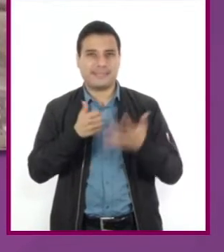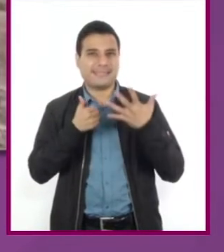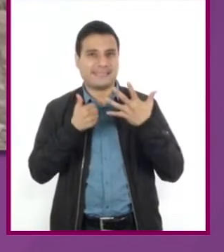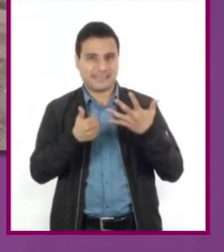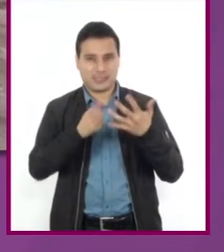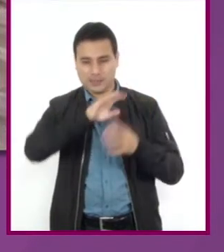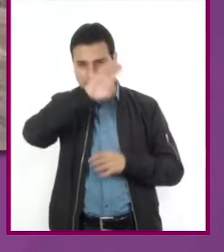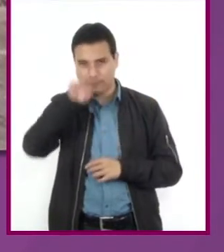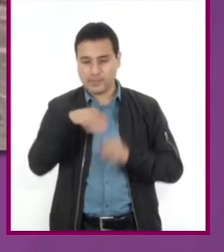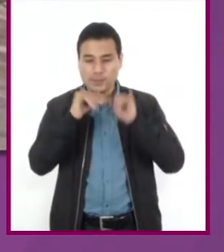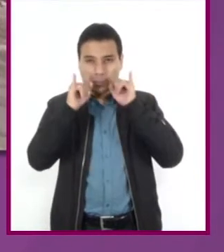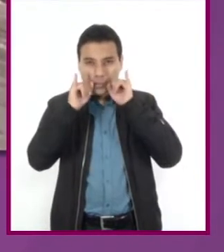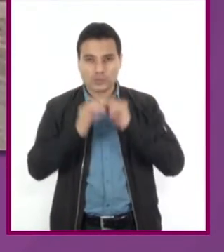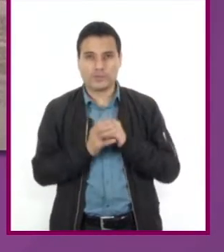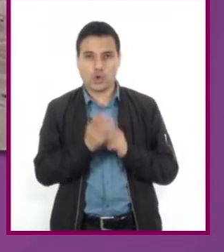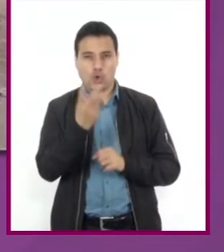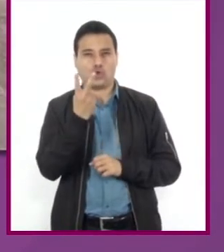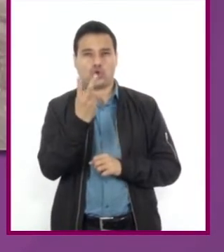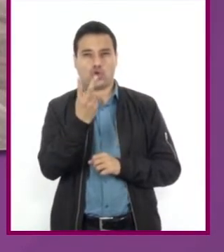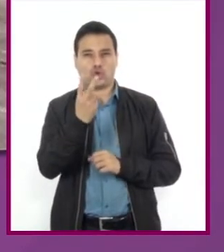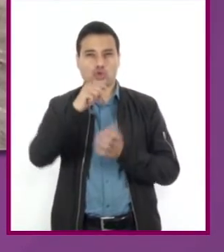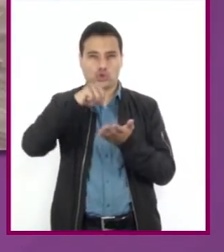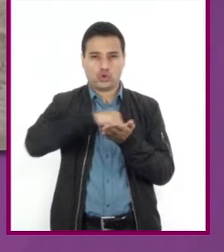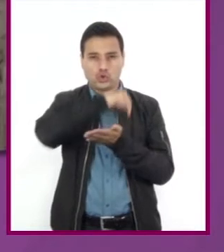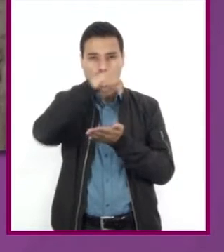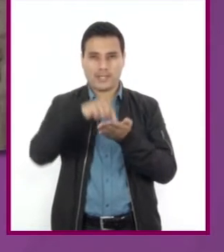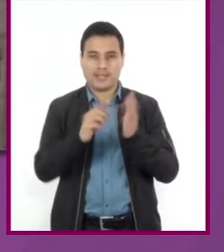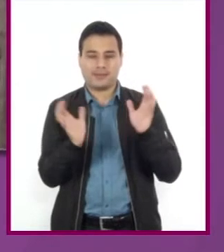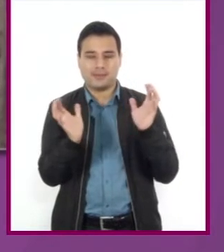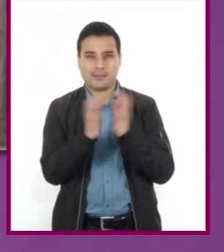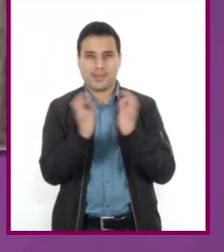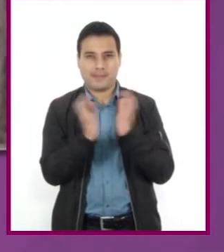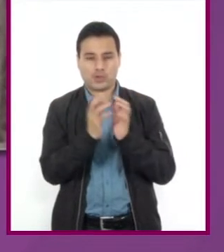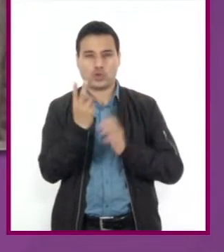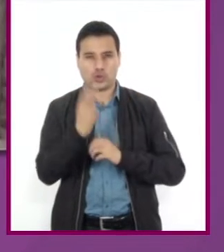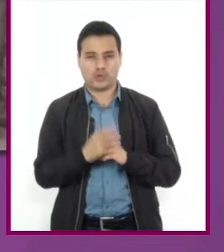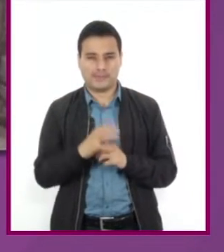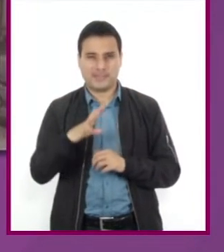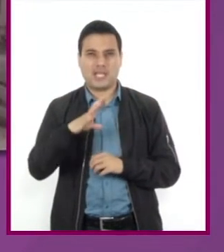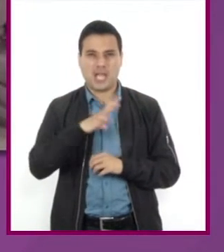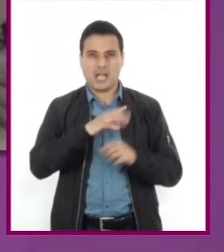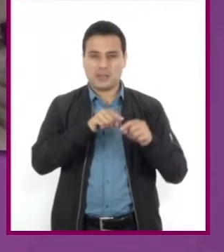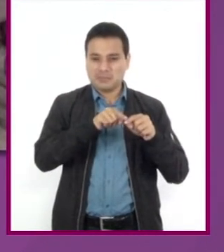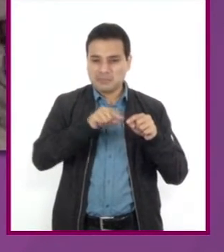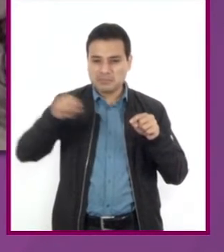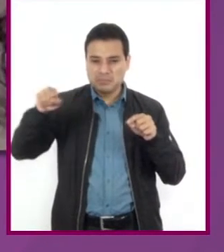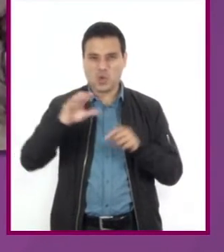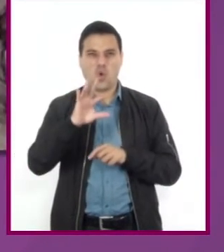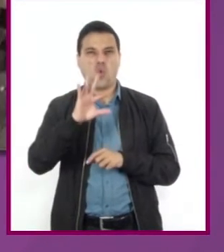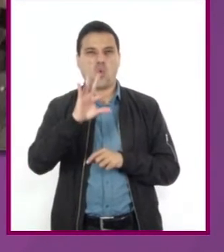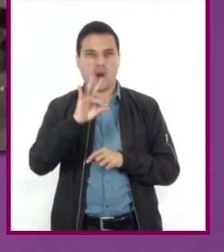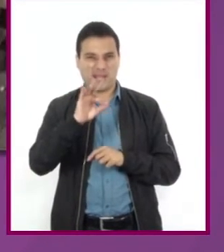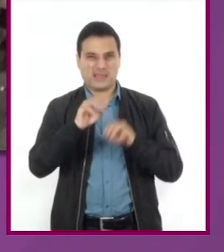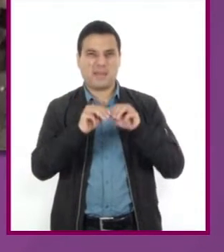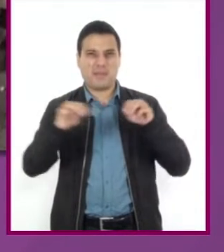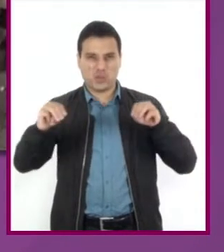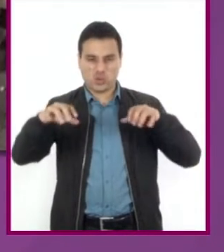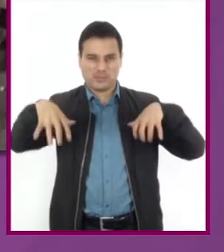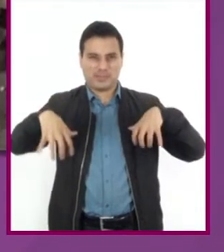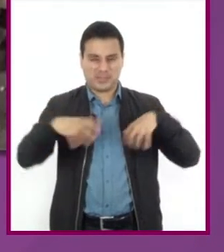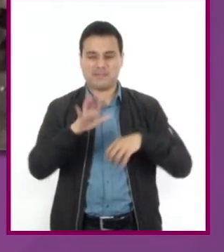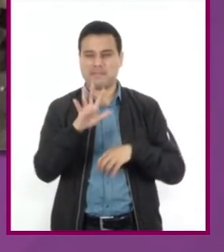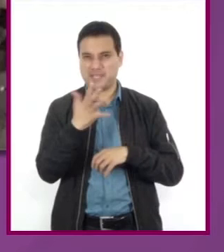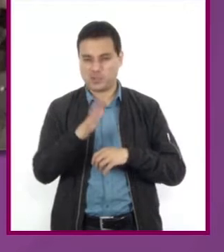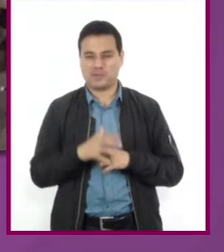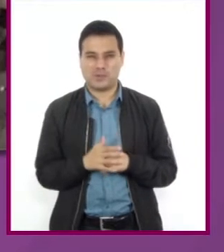se nota que son dos trampas diferentes separadas aproximadamente 40 metros una de la otra. Esto nos